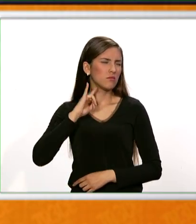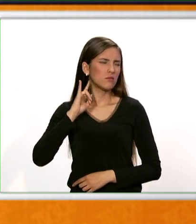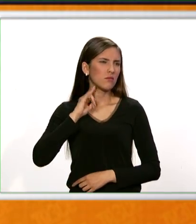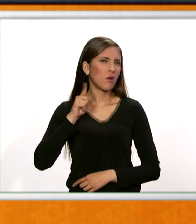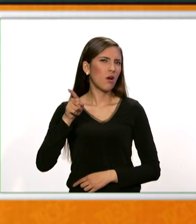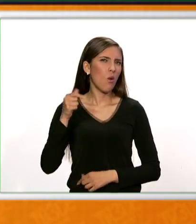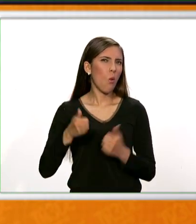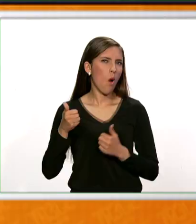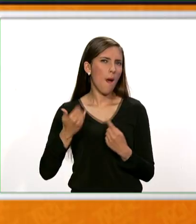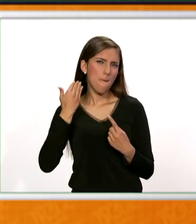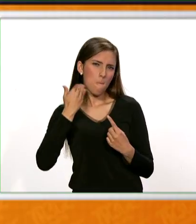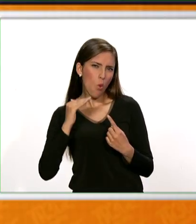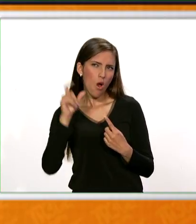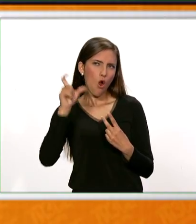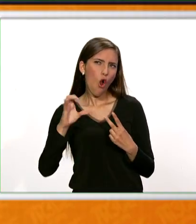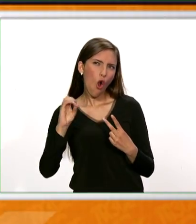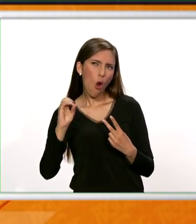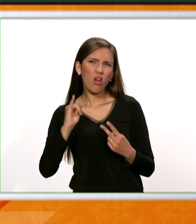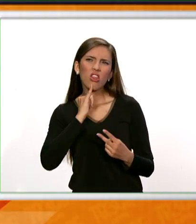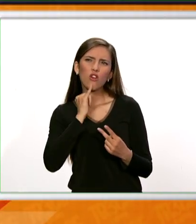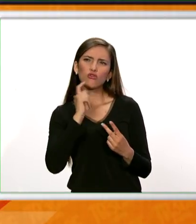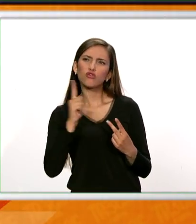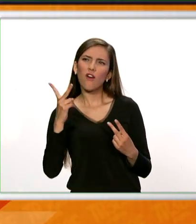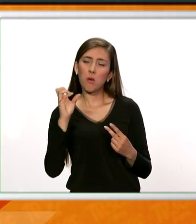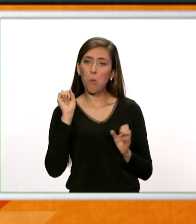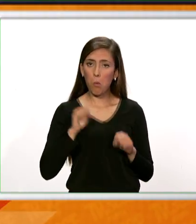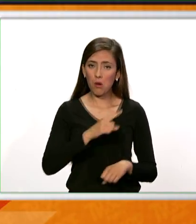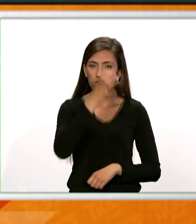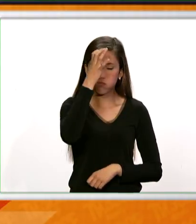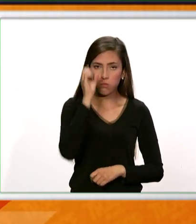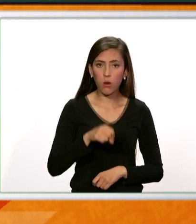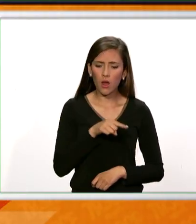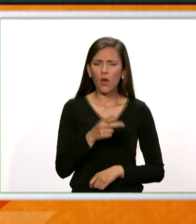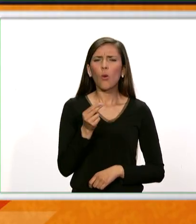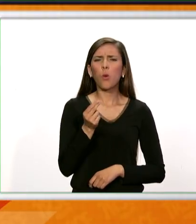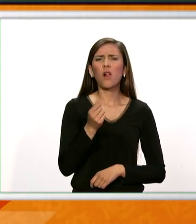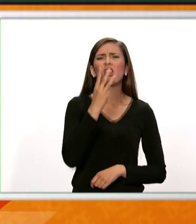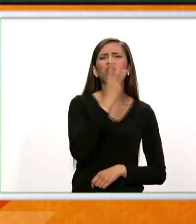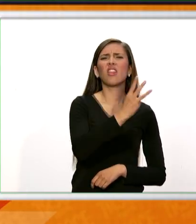interlocutor es una mujer, un hombre o un niño. El costo actual de Pepper es